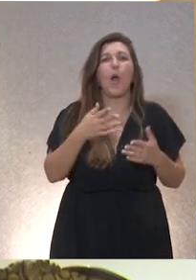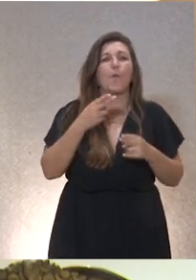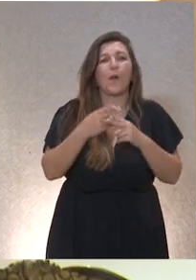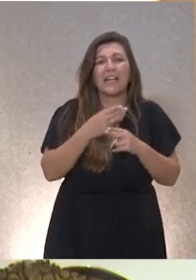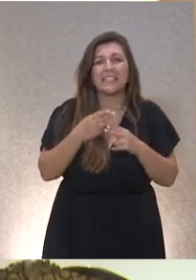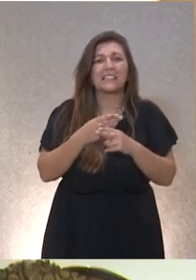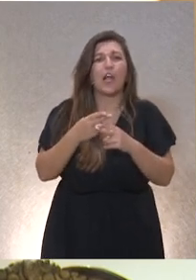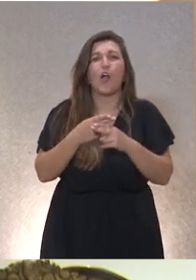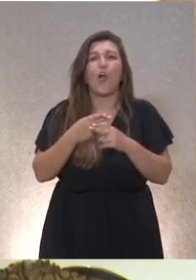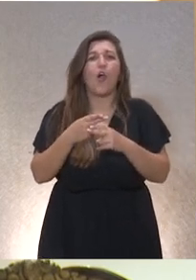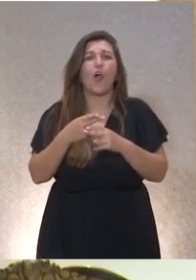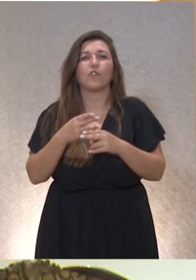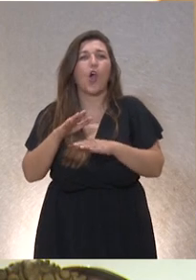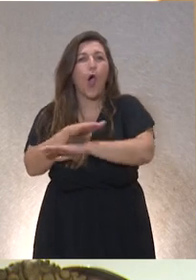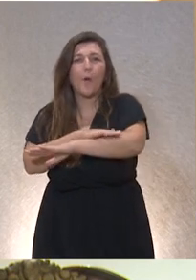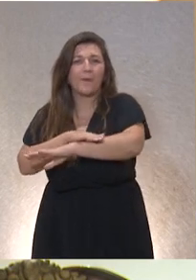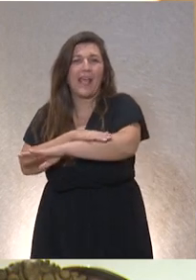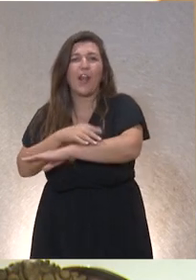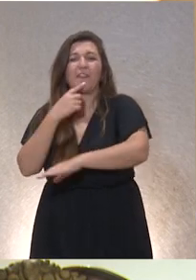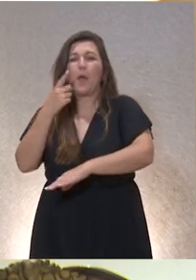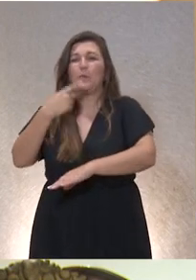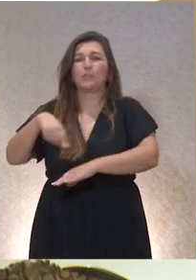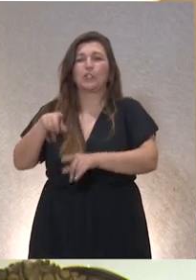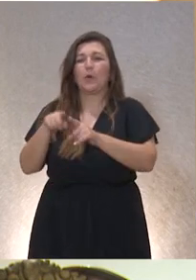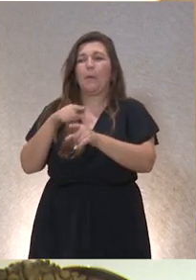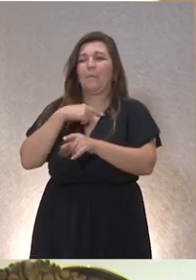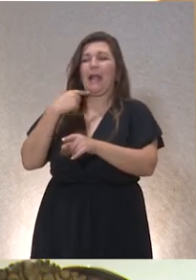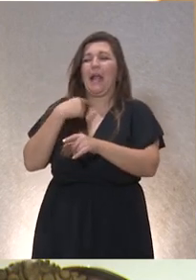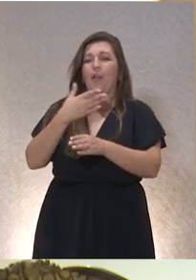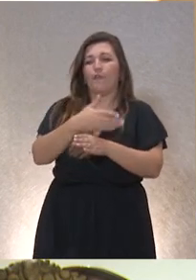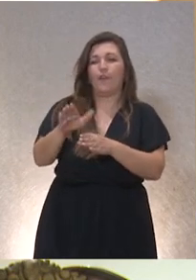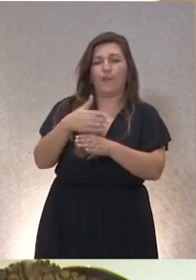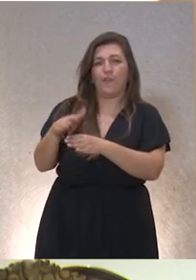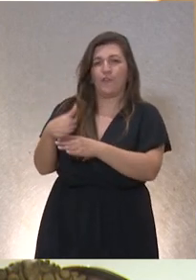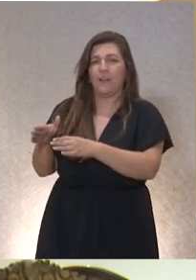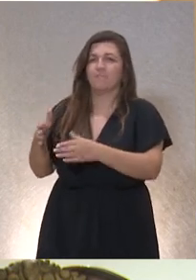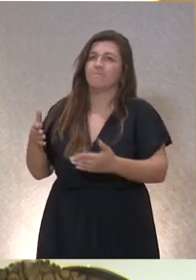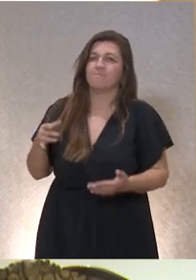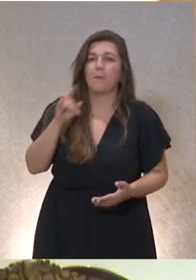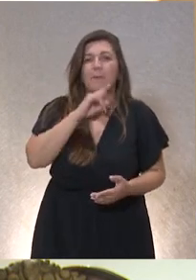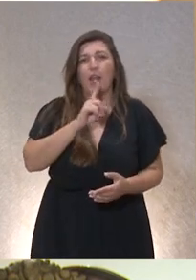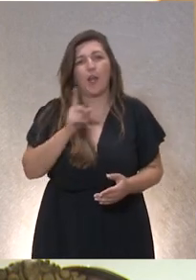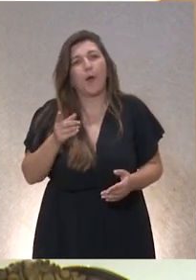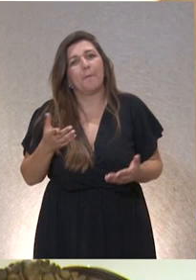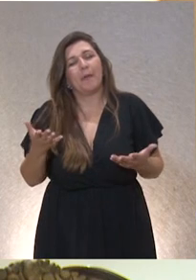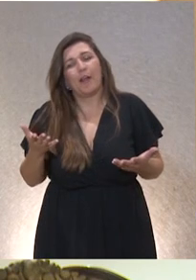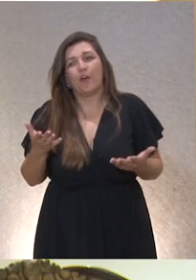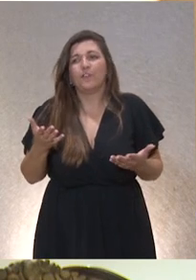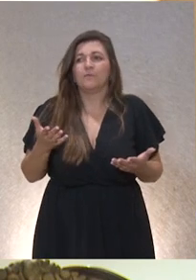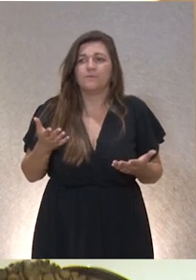pecadoras de estos asuntos que no está mal pero pero pero que